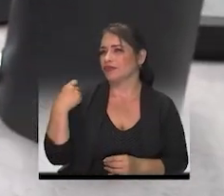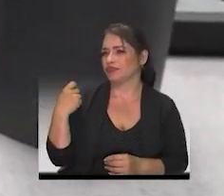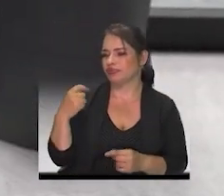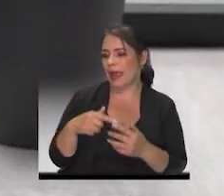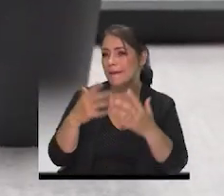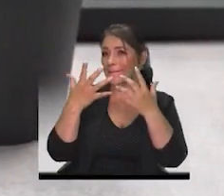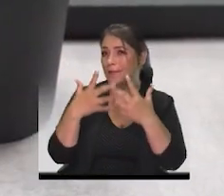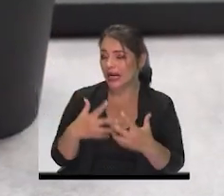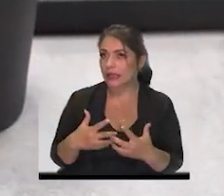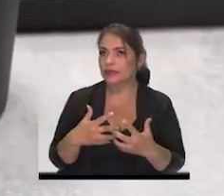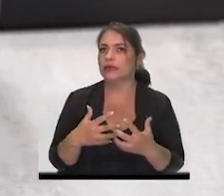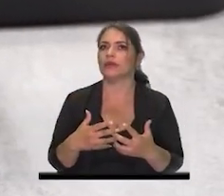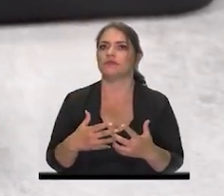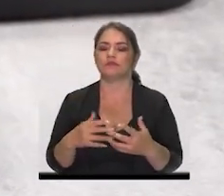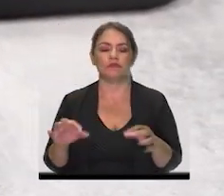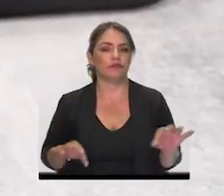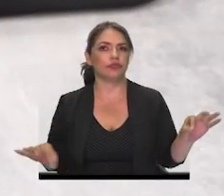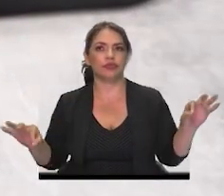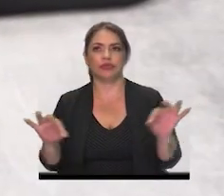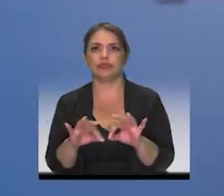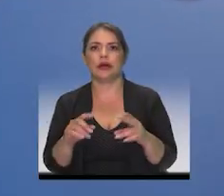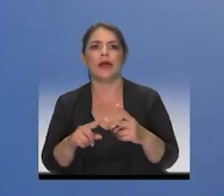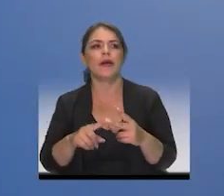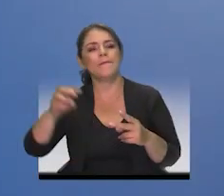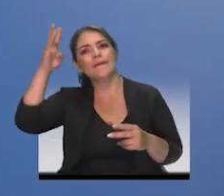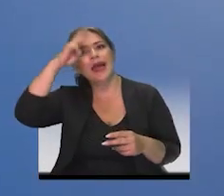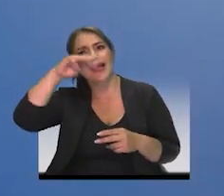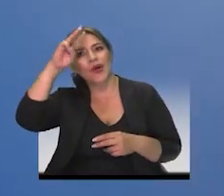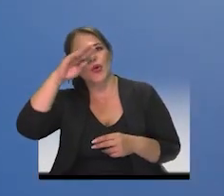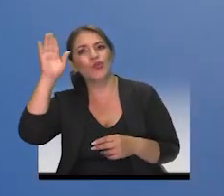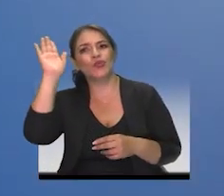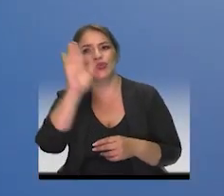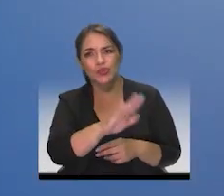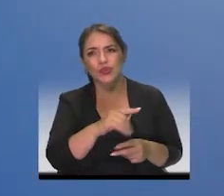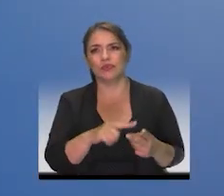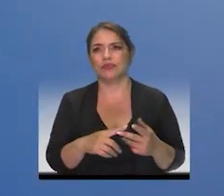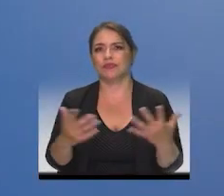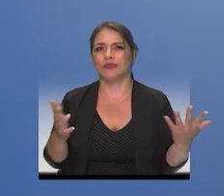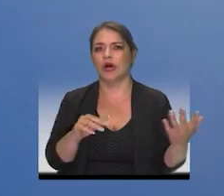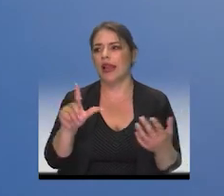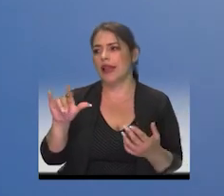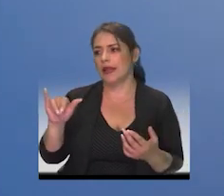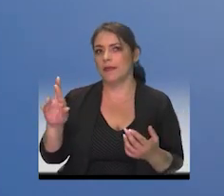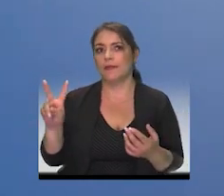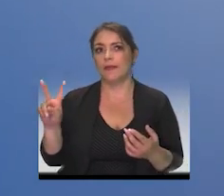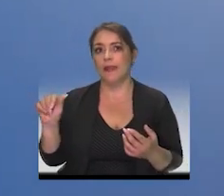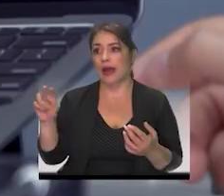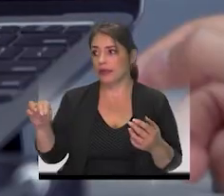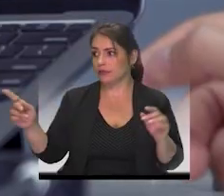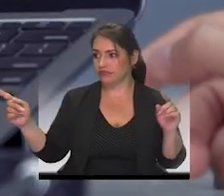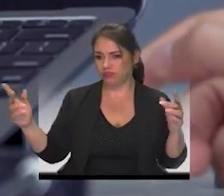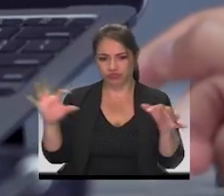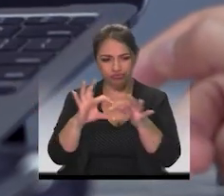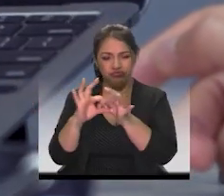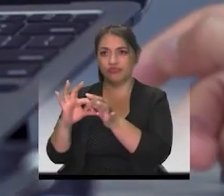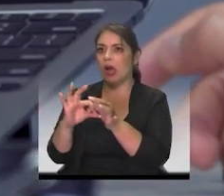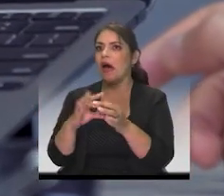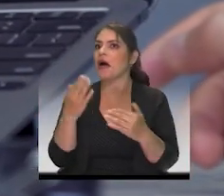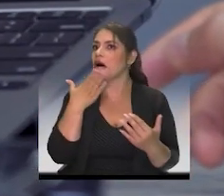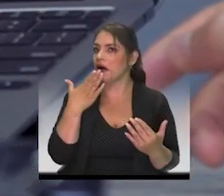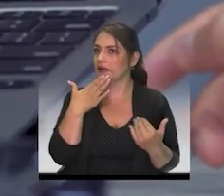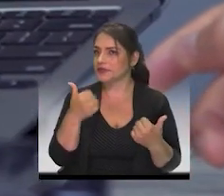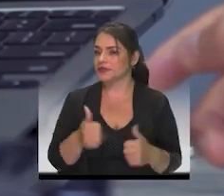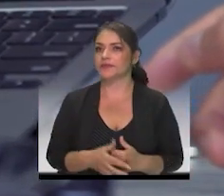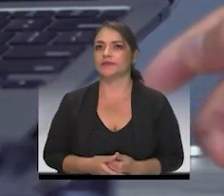empresa muy sólida, que es una empresa mexicana, con la misma trayectoria del IRBAN, ¿sí? Esta compañía